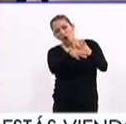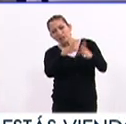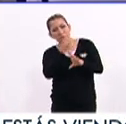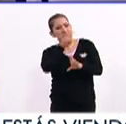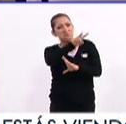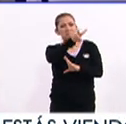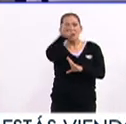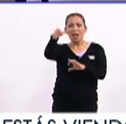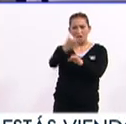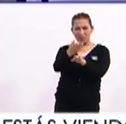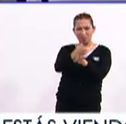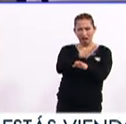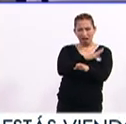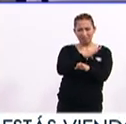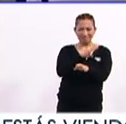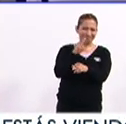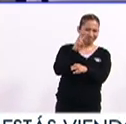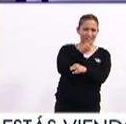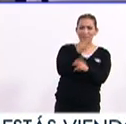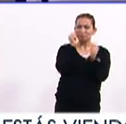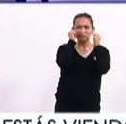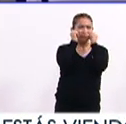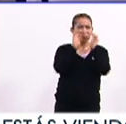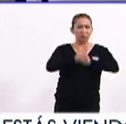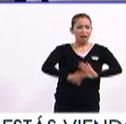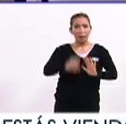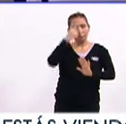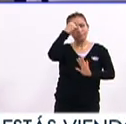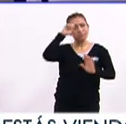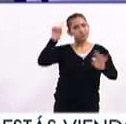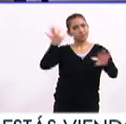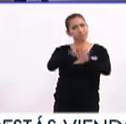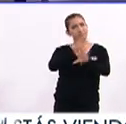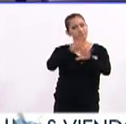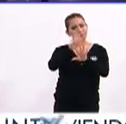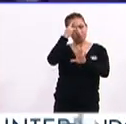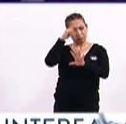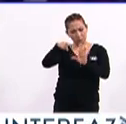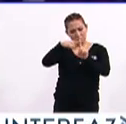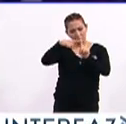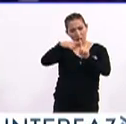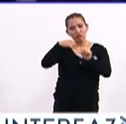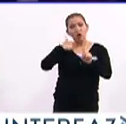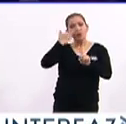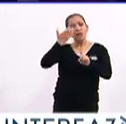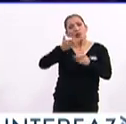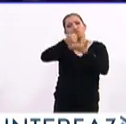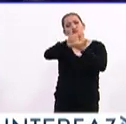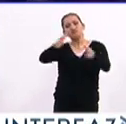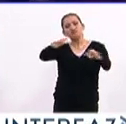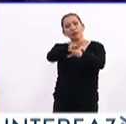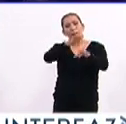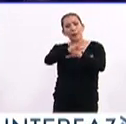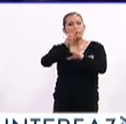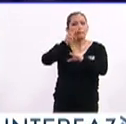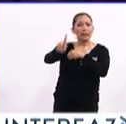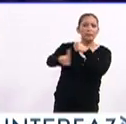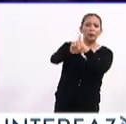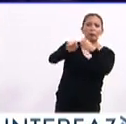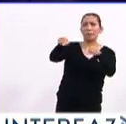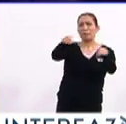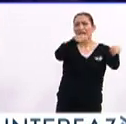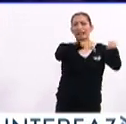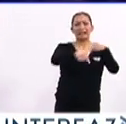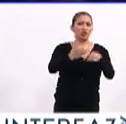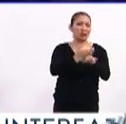están presentando en la actualidad, tener una manera de pensar diferente al resto y querer ser un agente de cambio ante todos los